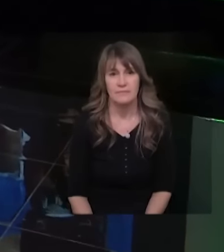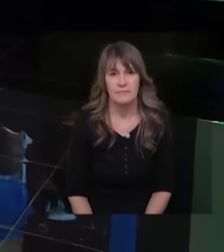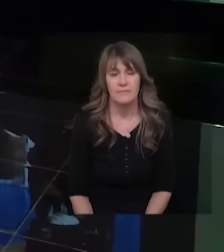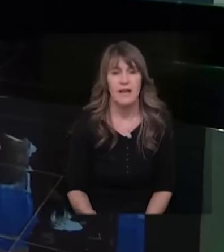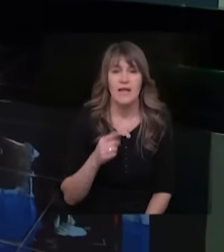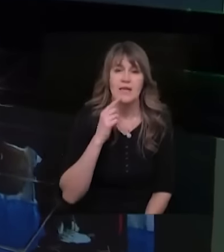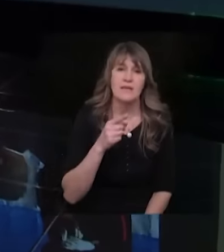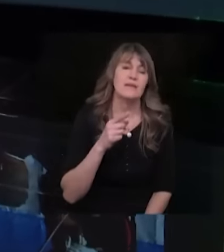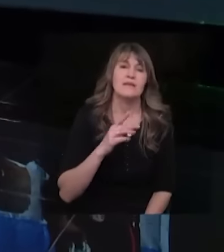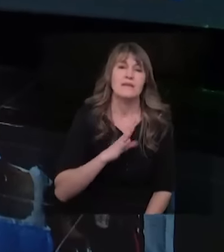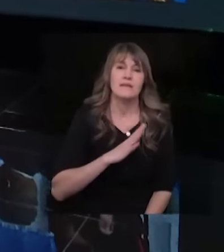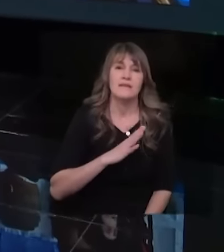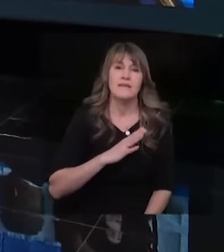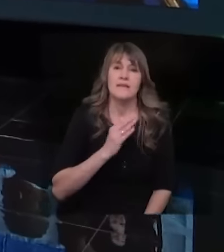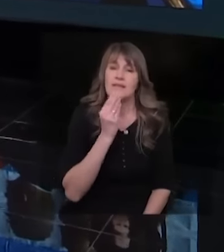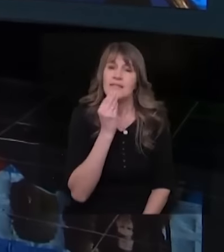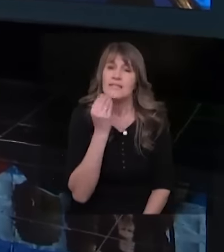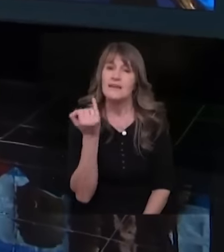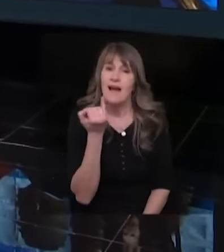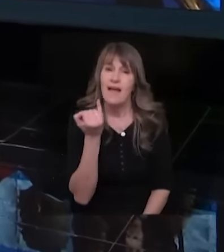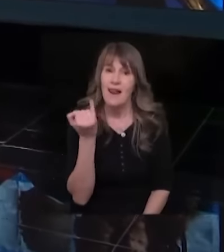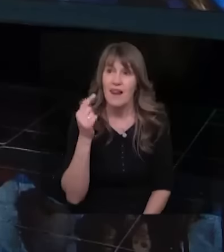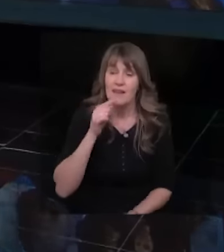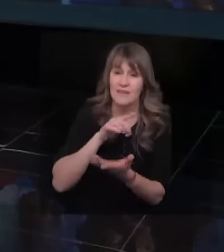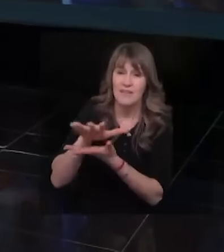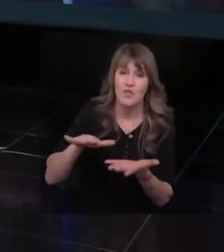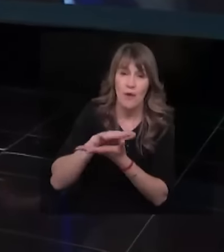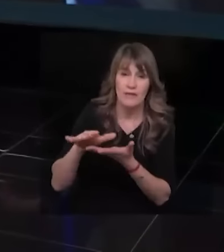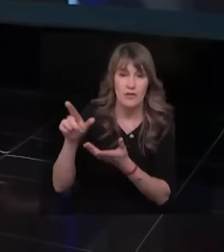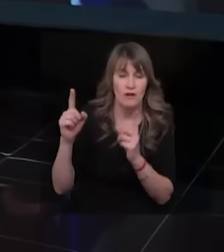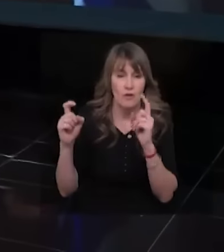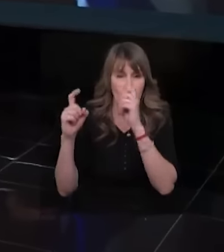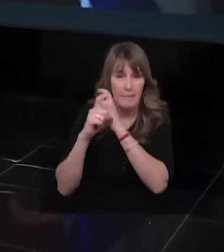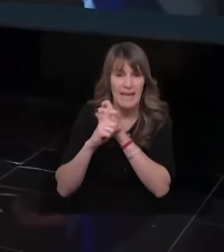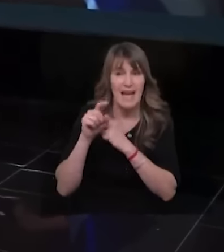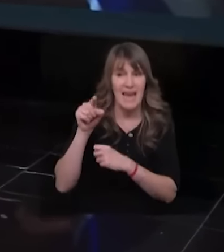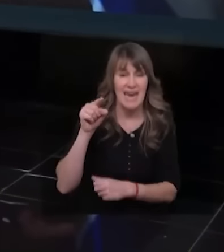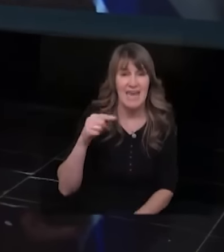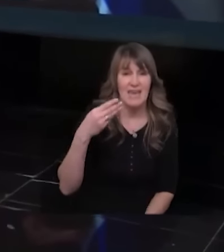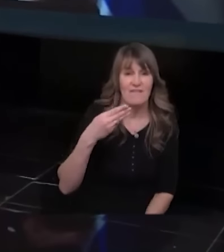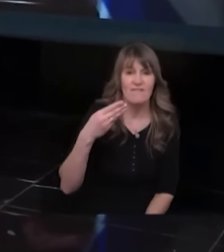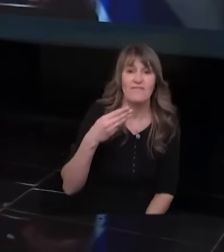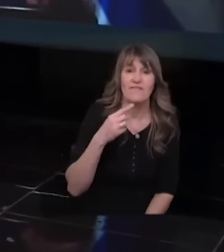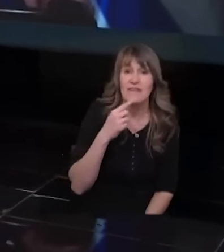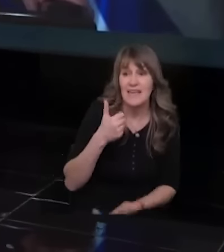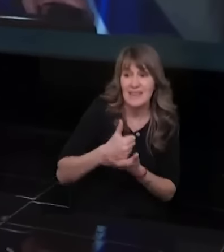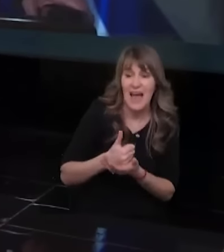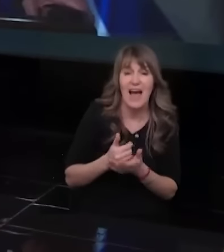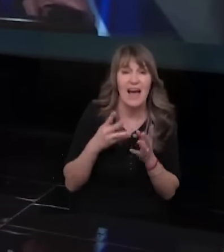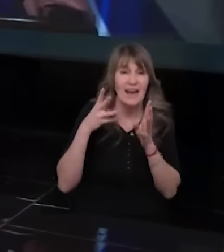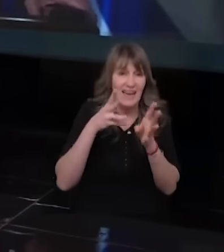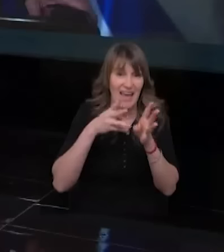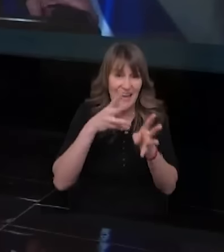Mientras tanto en Israel la situación sigue siendo compleja para el Primer Ministro Benjamín Nano Israel está a las puertas de una guerra con